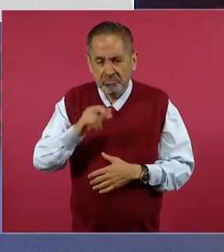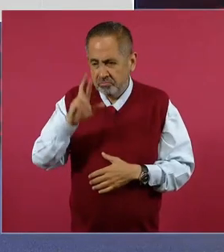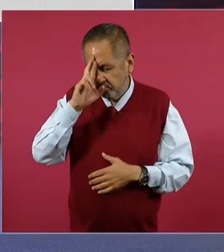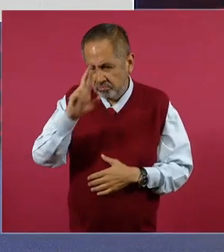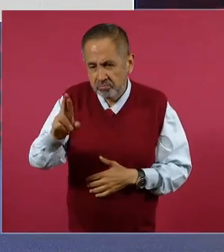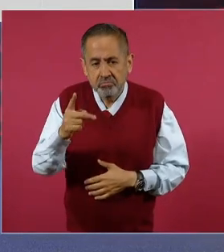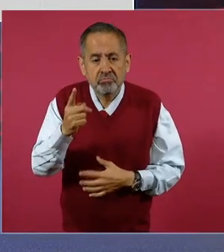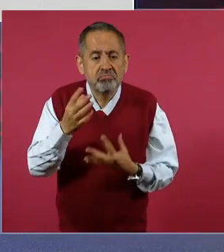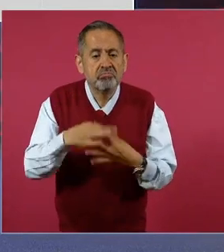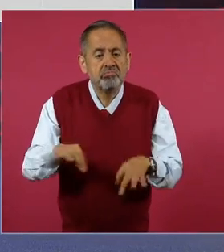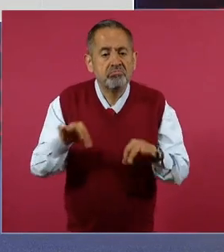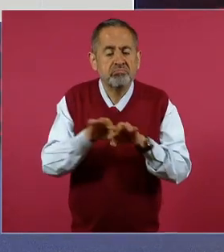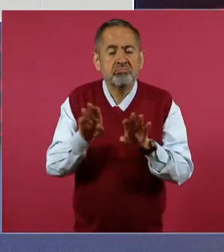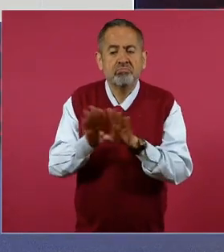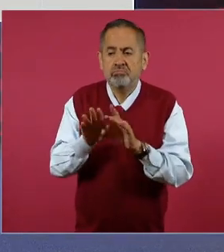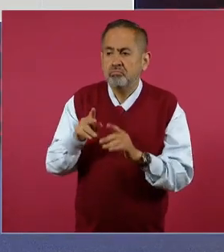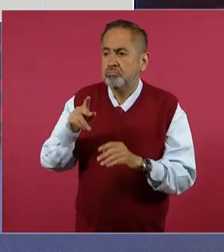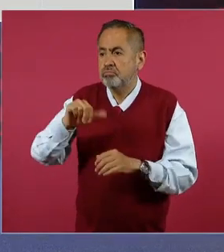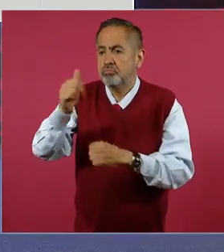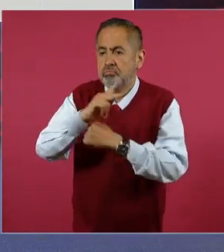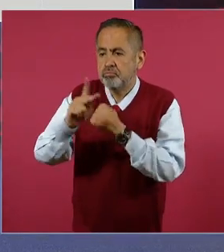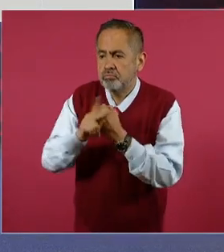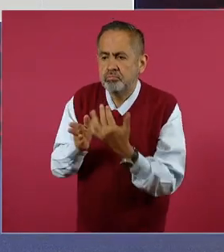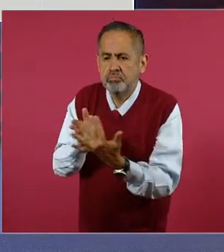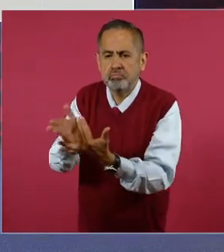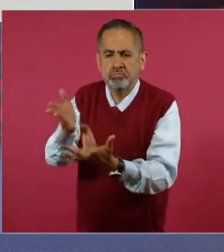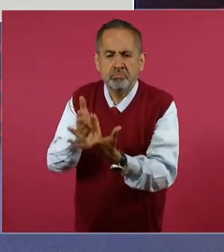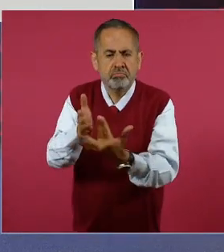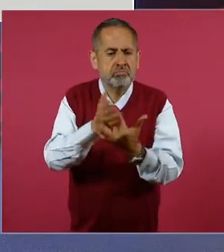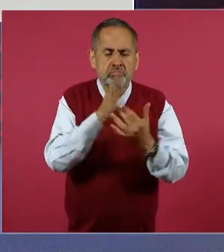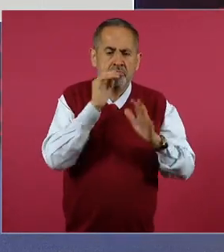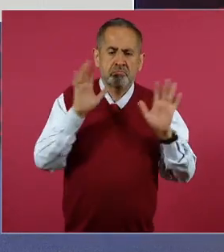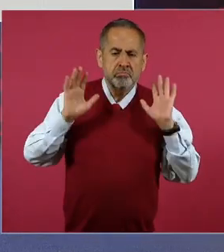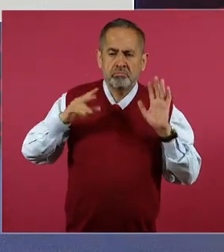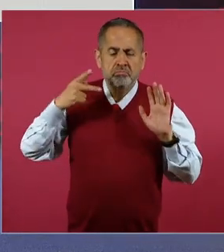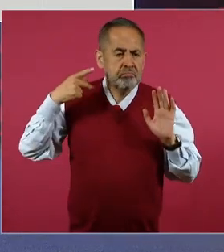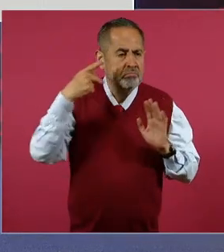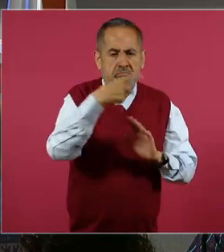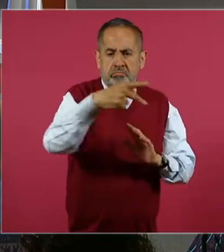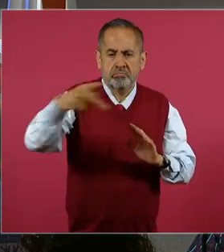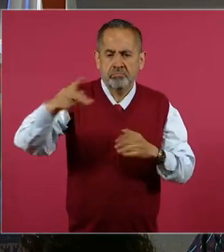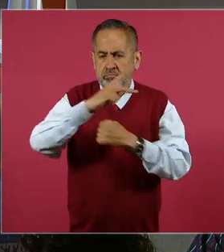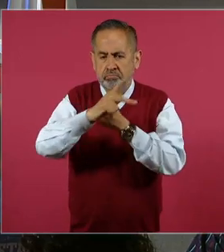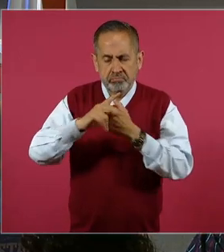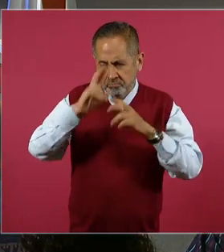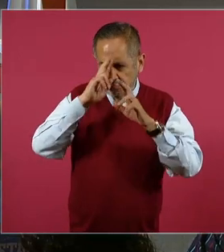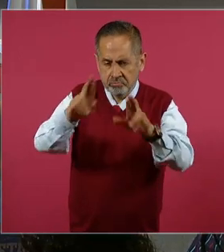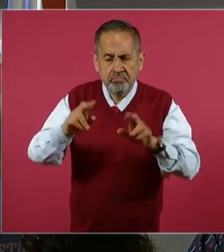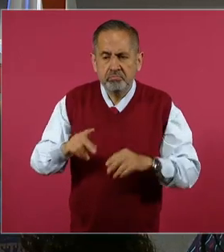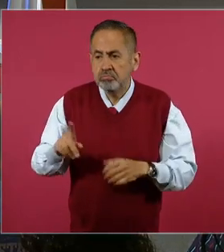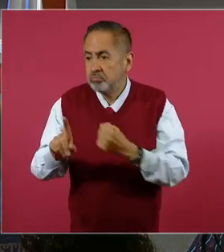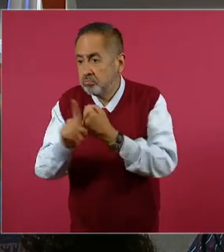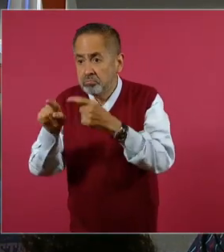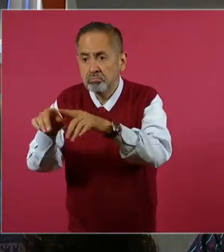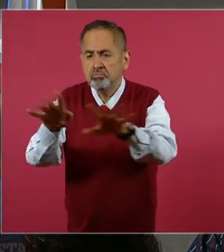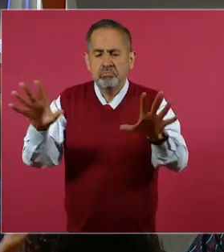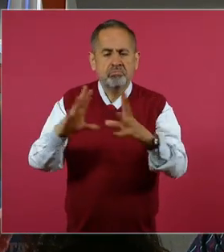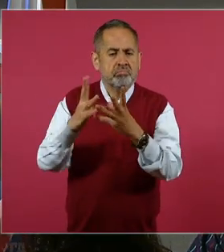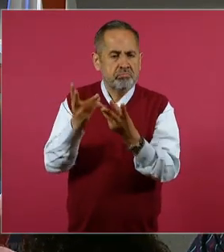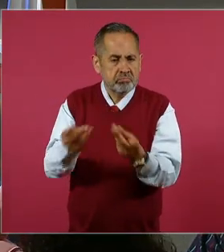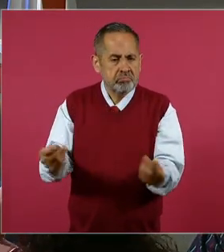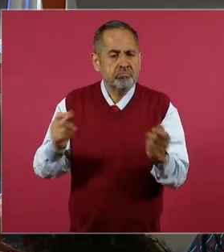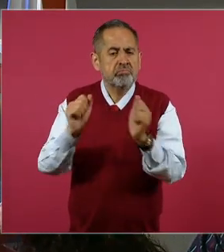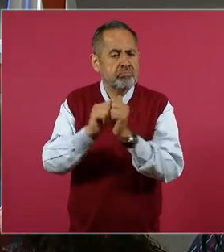los principios de no intervención y de autodeterminación de los pueblos, la solución pacífica de las